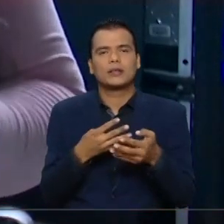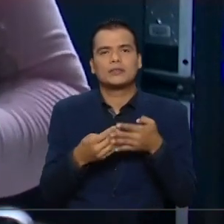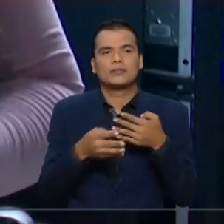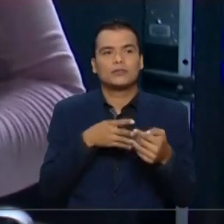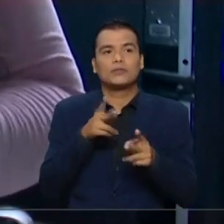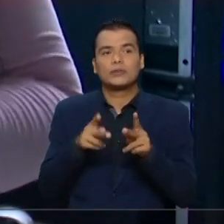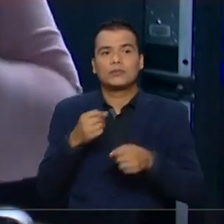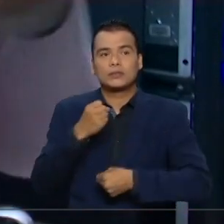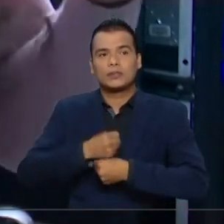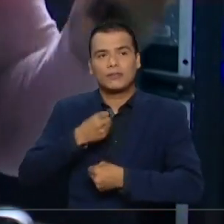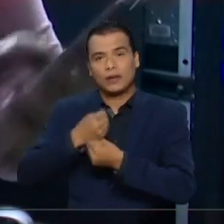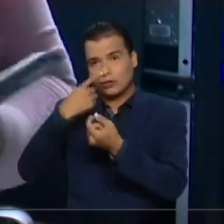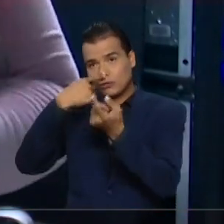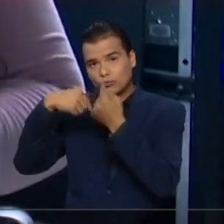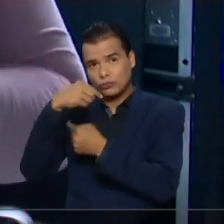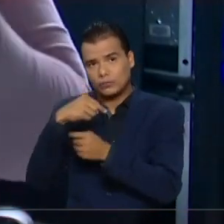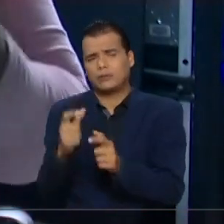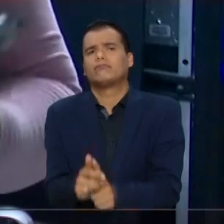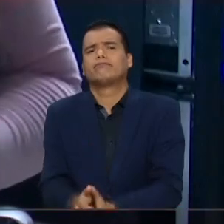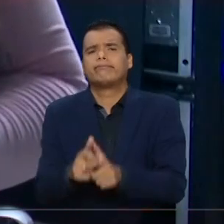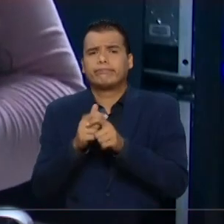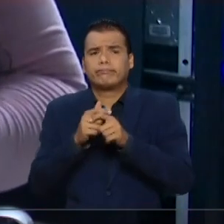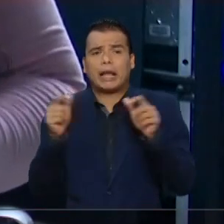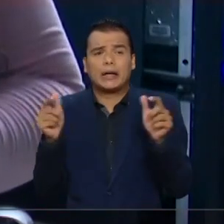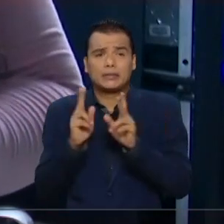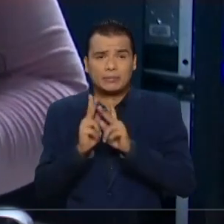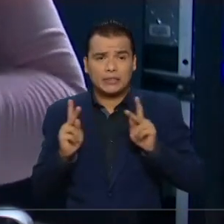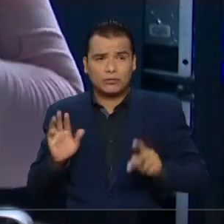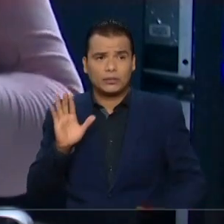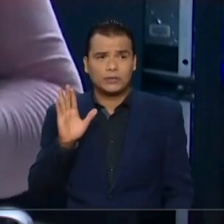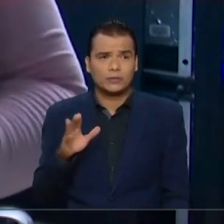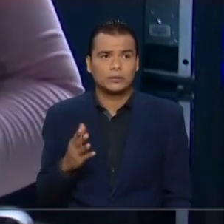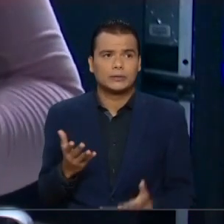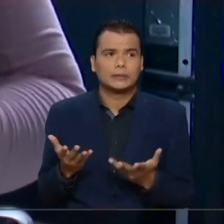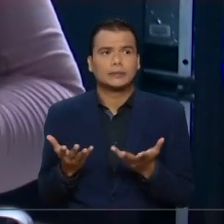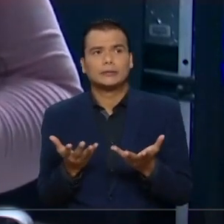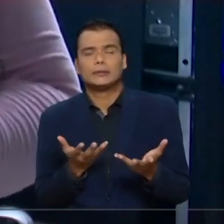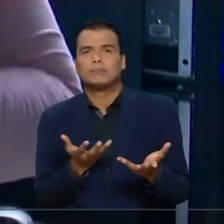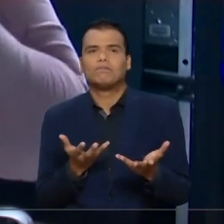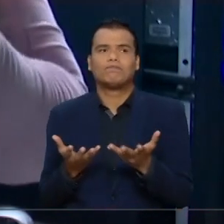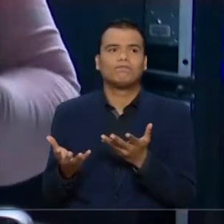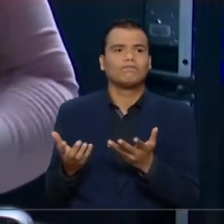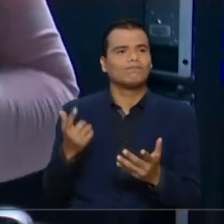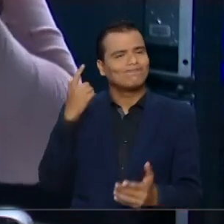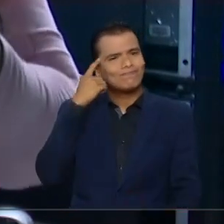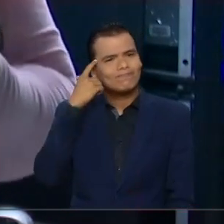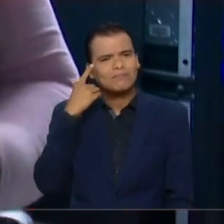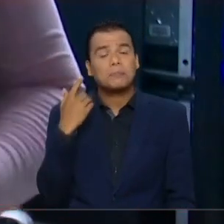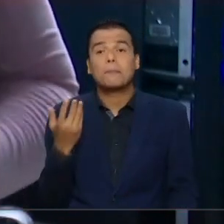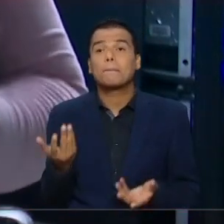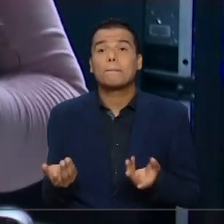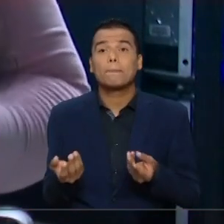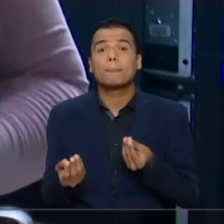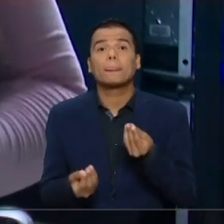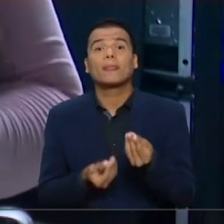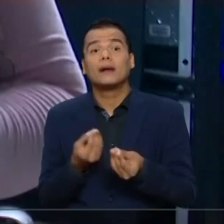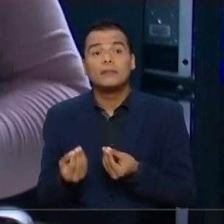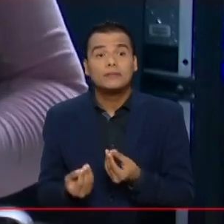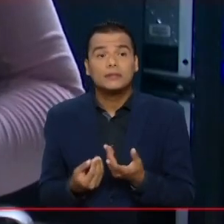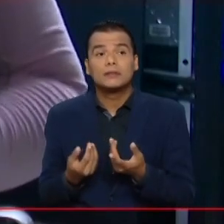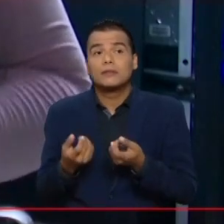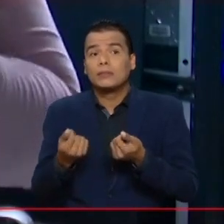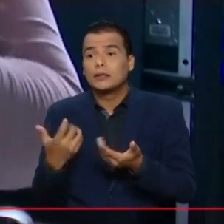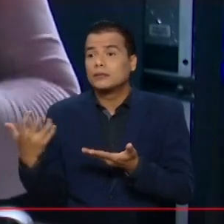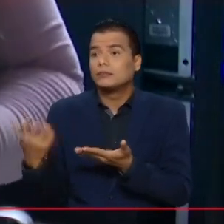viven del turismo, que son en general casi todas las familias, se encuentran en ese momento pensando qué va a pasar con su